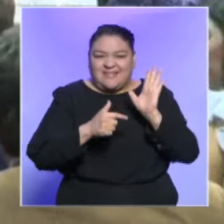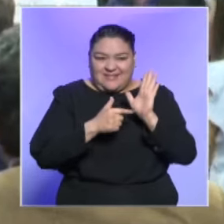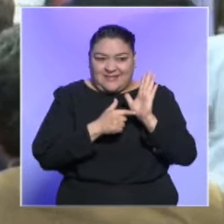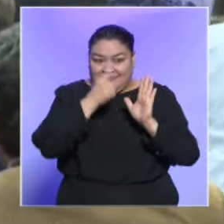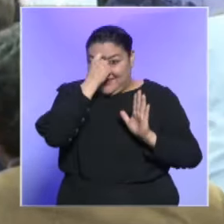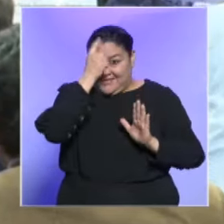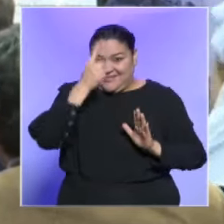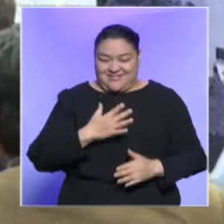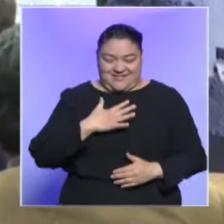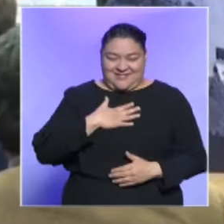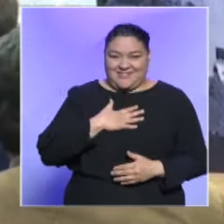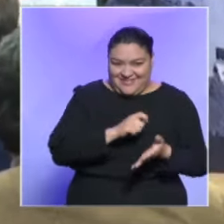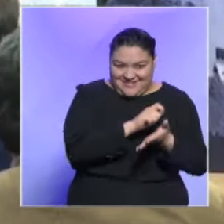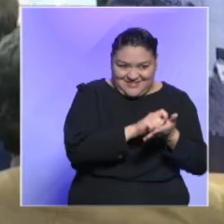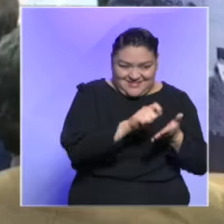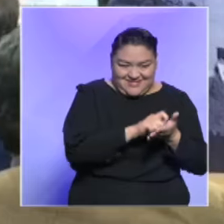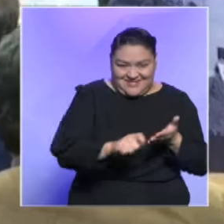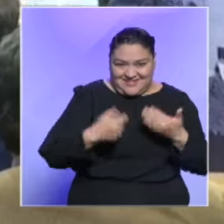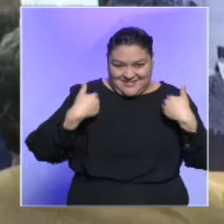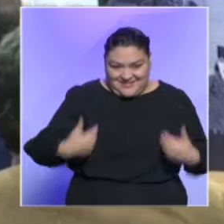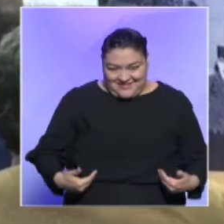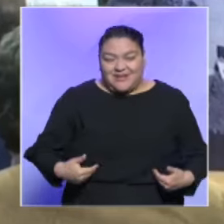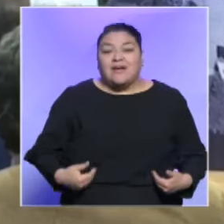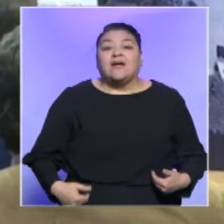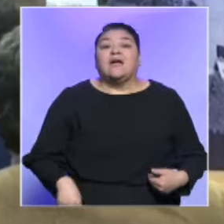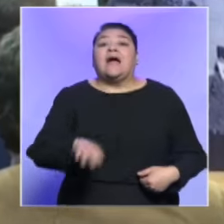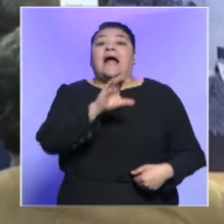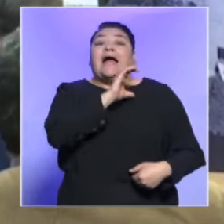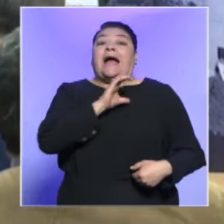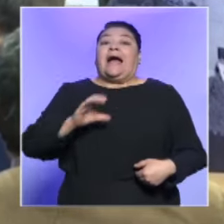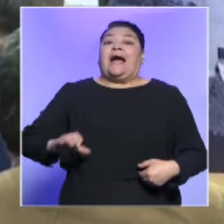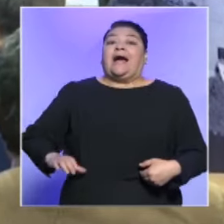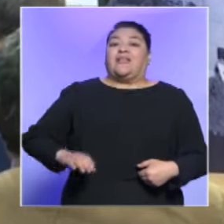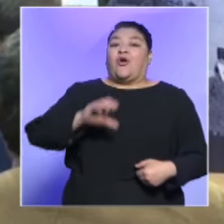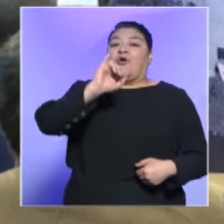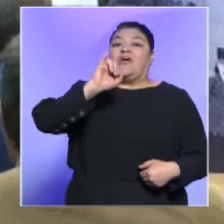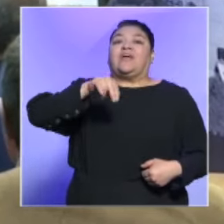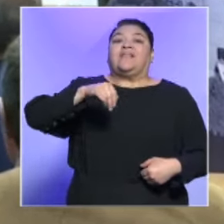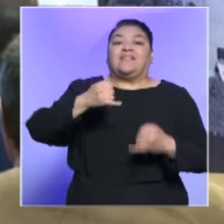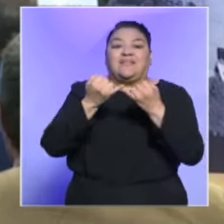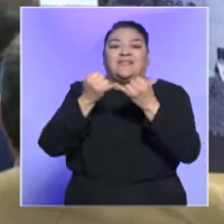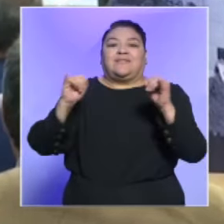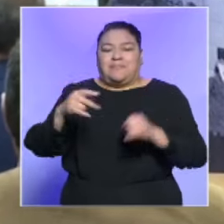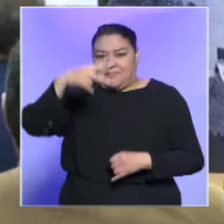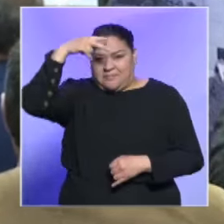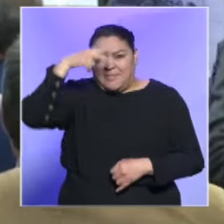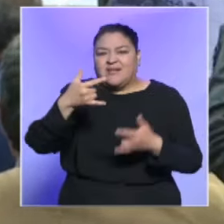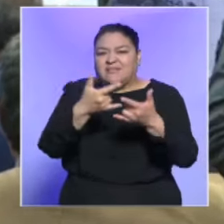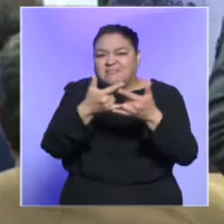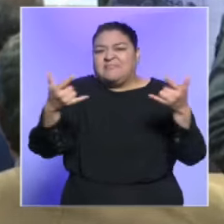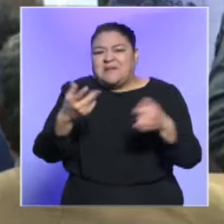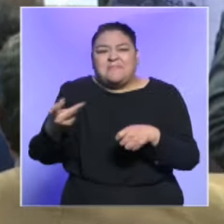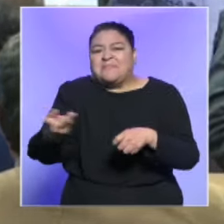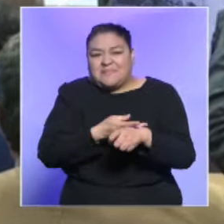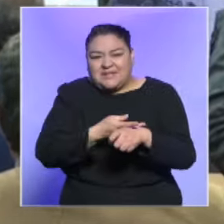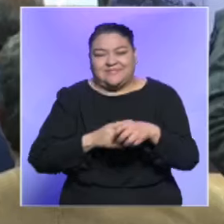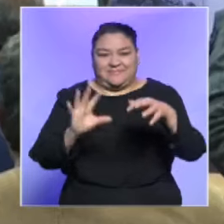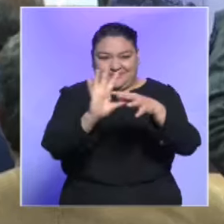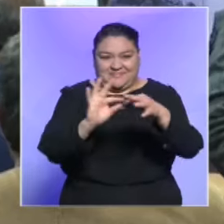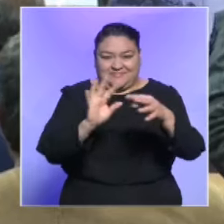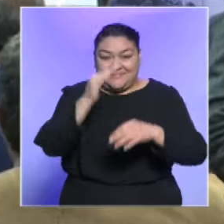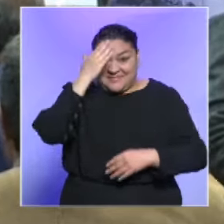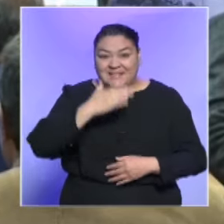de su servidor, Candidaturas Independientes, Historia Crítica del Caso Mexicano. Y les quiero decir que